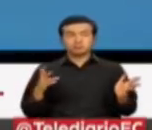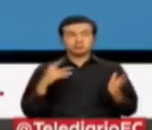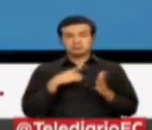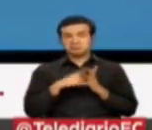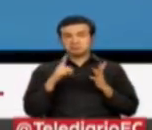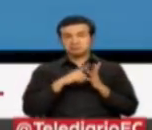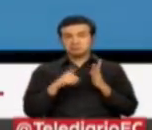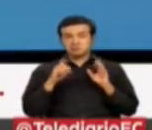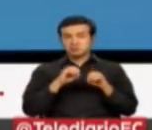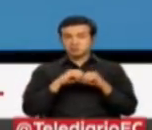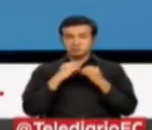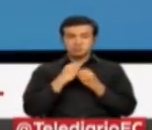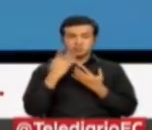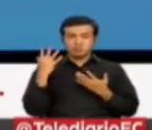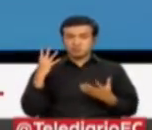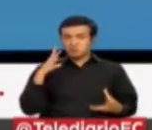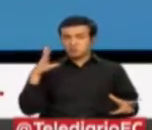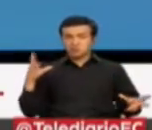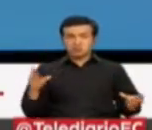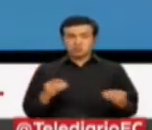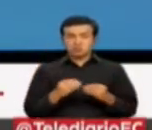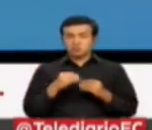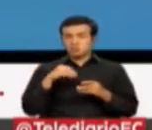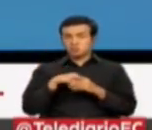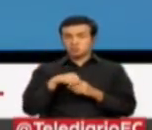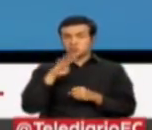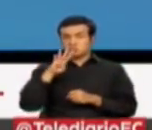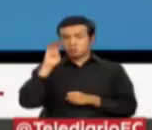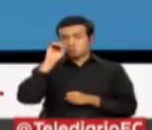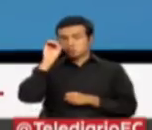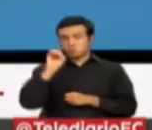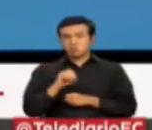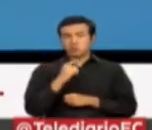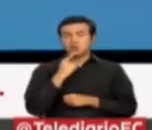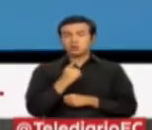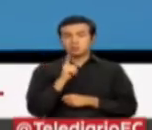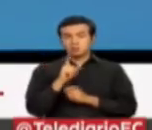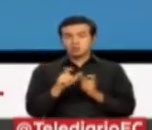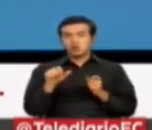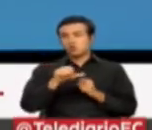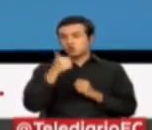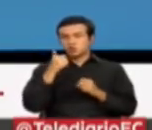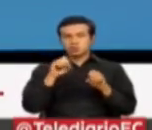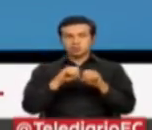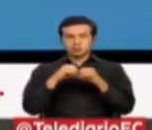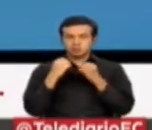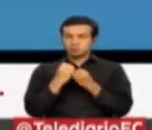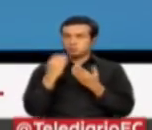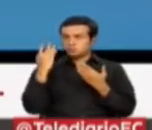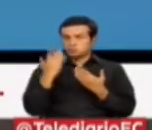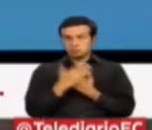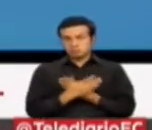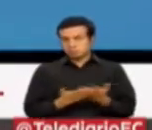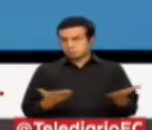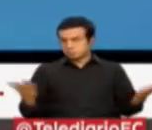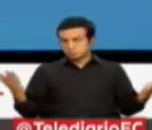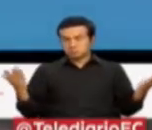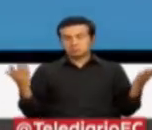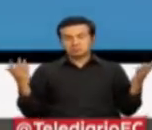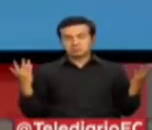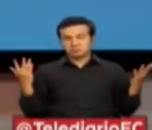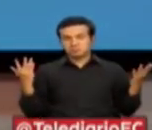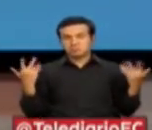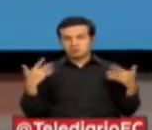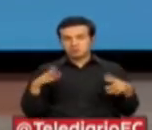otras organizaciones políticas está encerrada en este 4% que decíamos que menciona a otras organizaciones políticas, más allá de las que